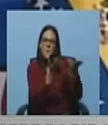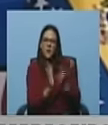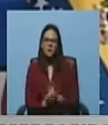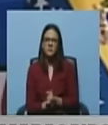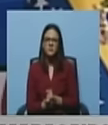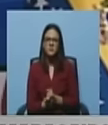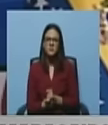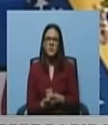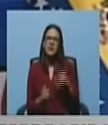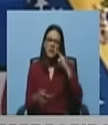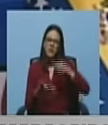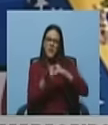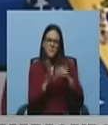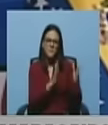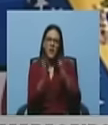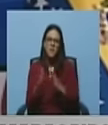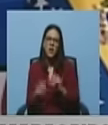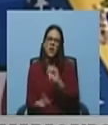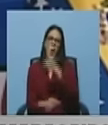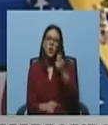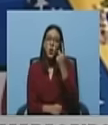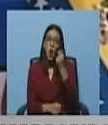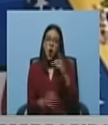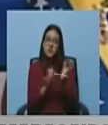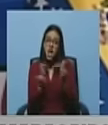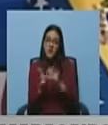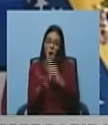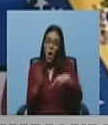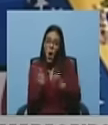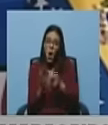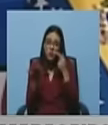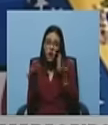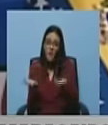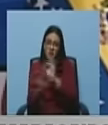Se estaba preparando otro 11 de abril